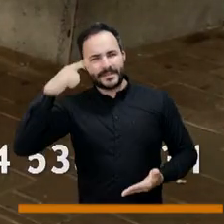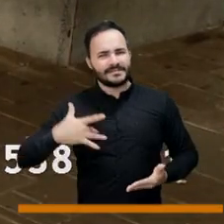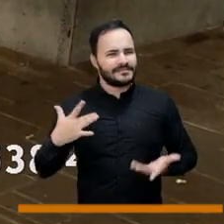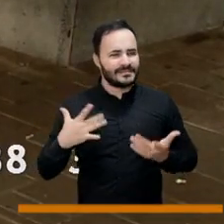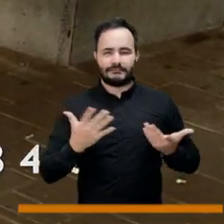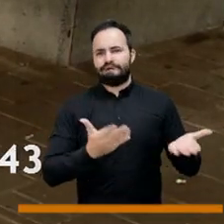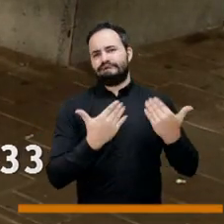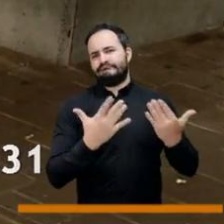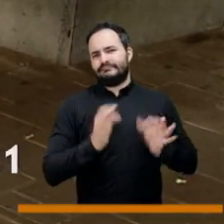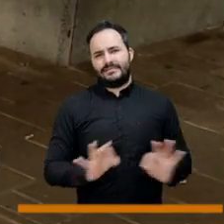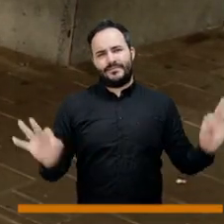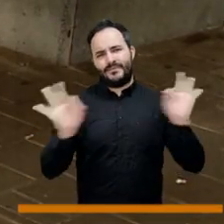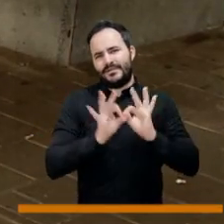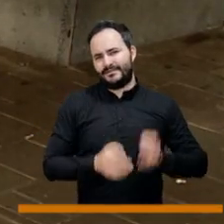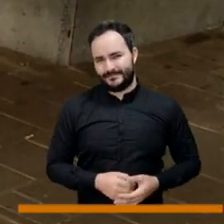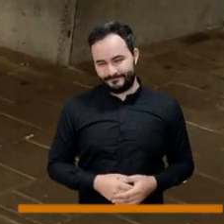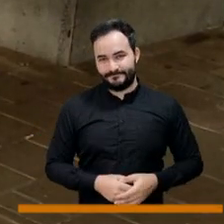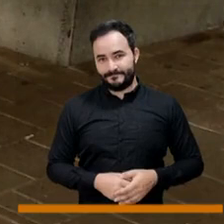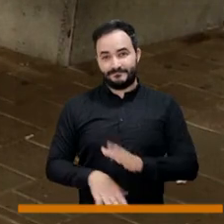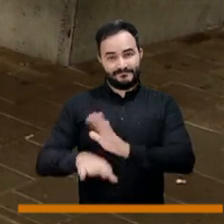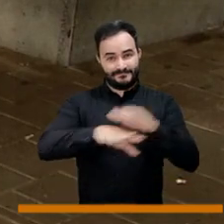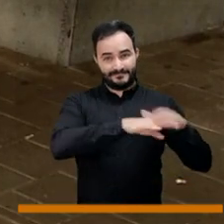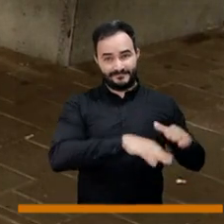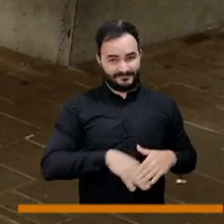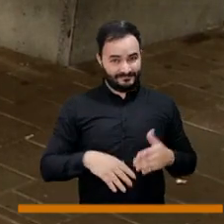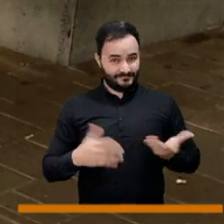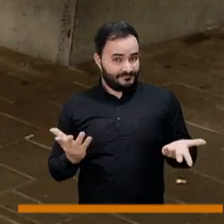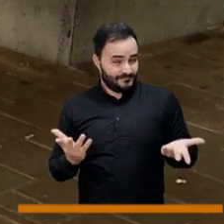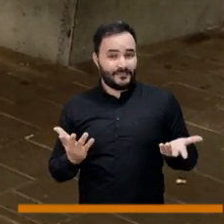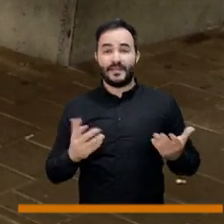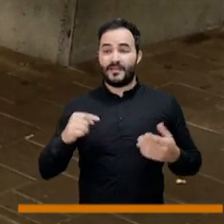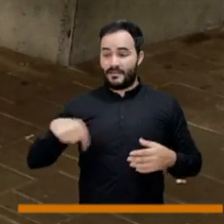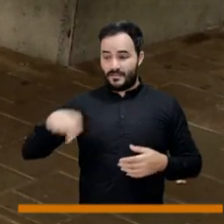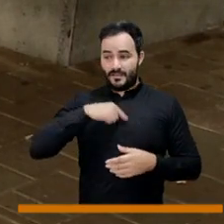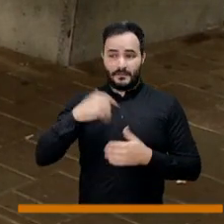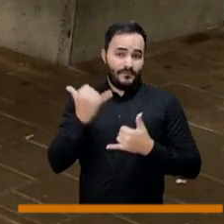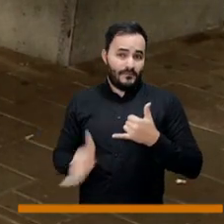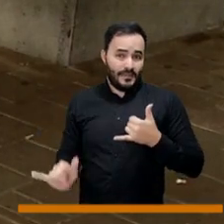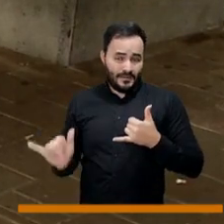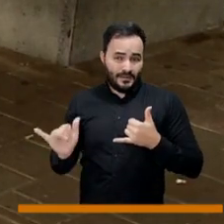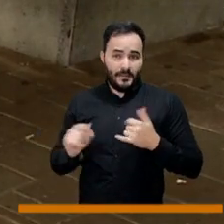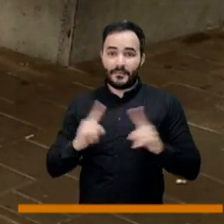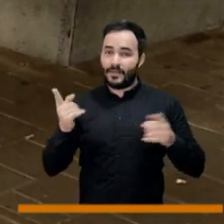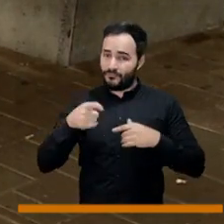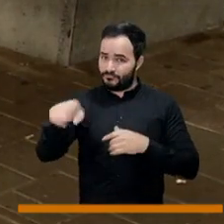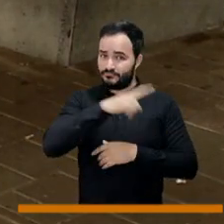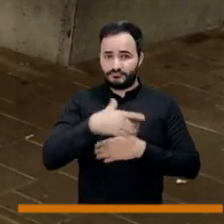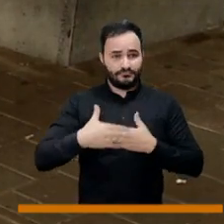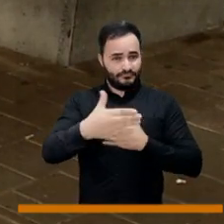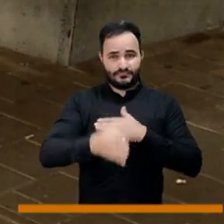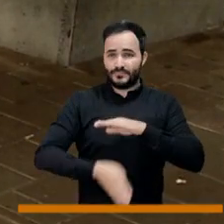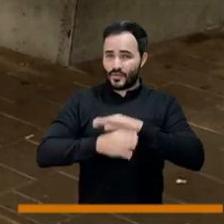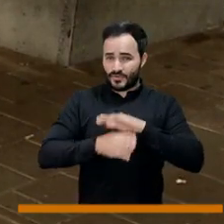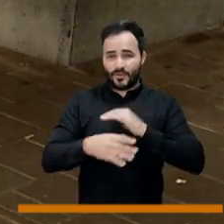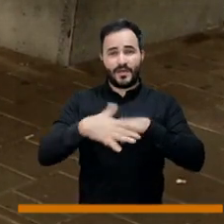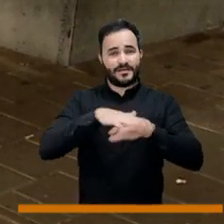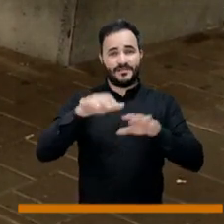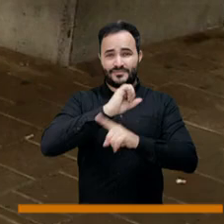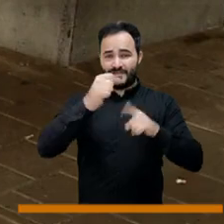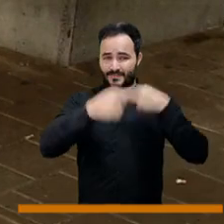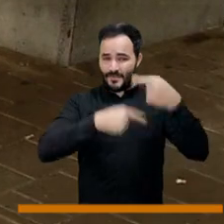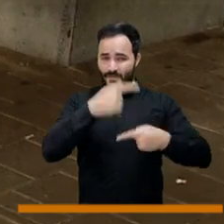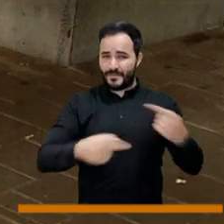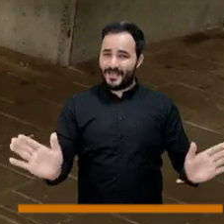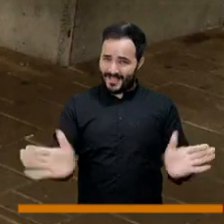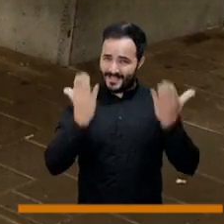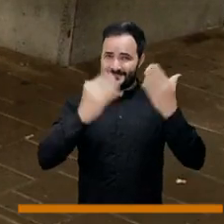es muy importante para nosotros en De Frente a la Gente. La invitación es a que el programa se termina, pero más adelante pueden seguir conversando a través de las